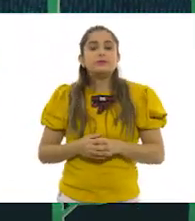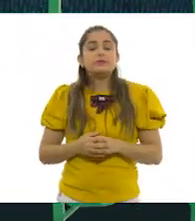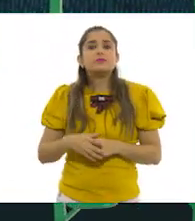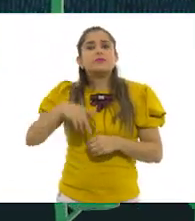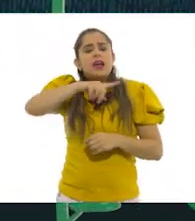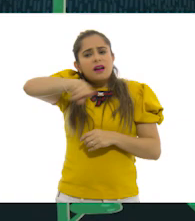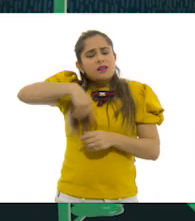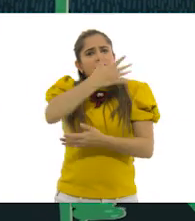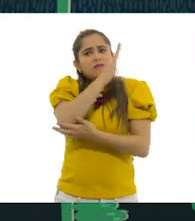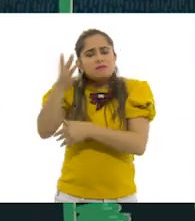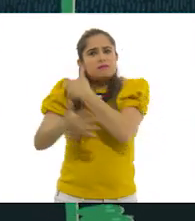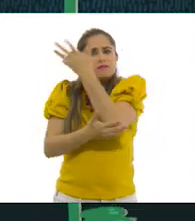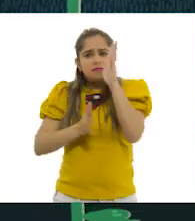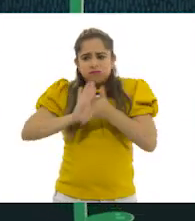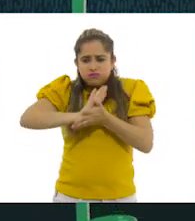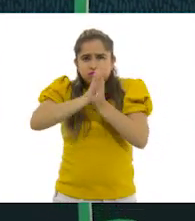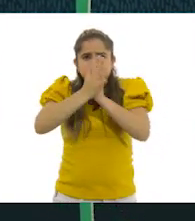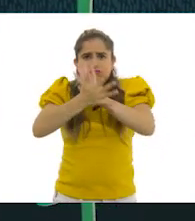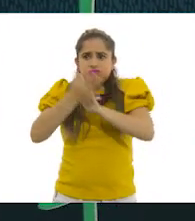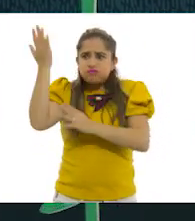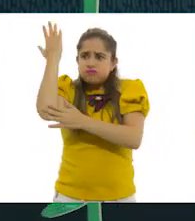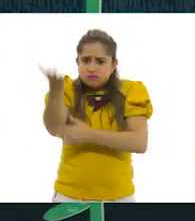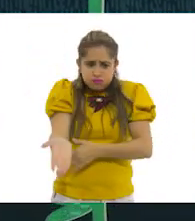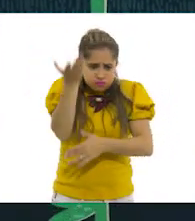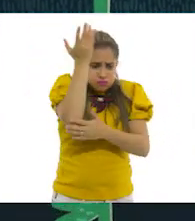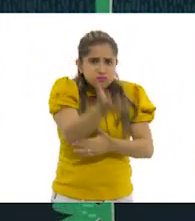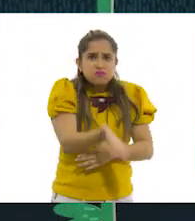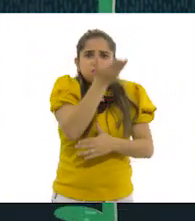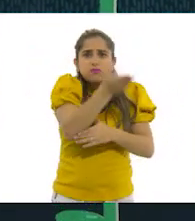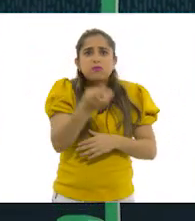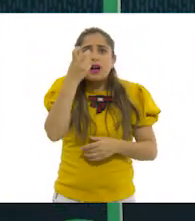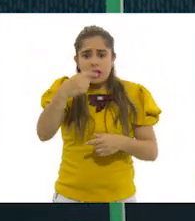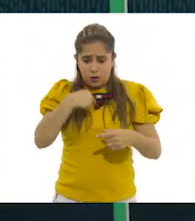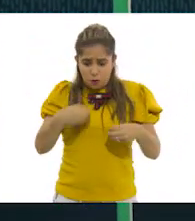las selvas está acabando con mi hábitat.